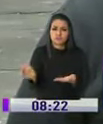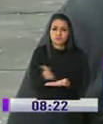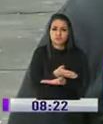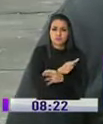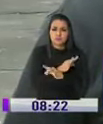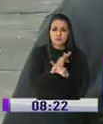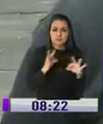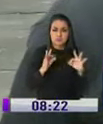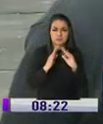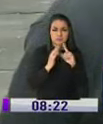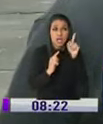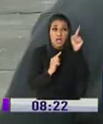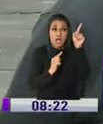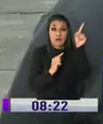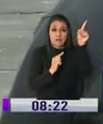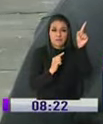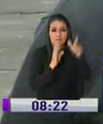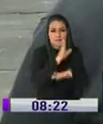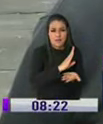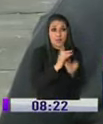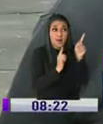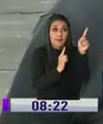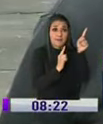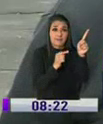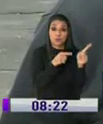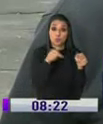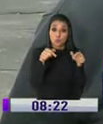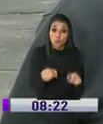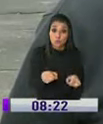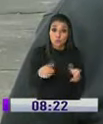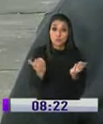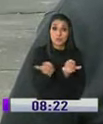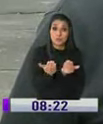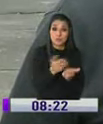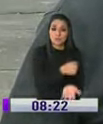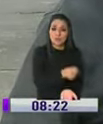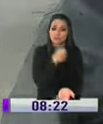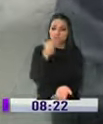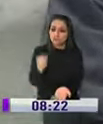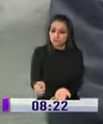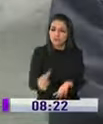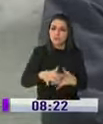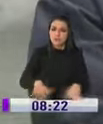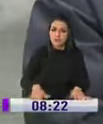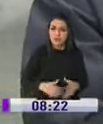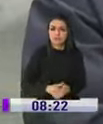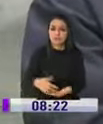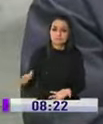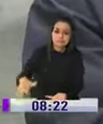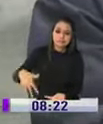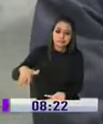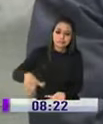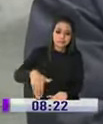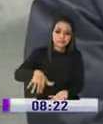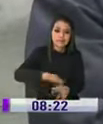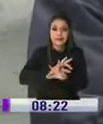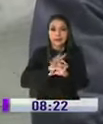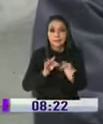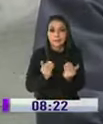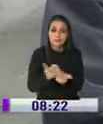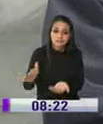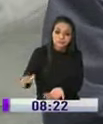de arriba, de acá te han dicho, por favor, cuando vengan los basureros, saquen la basura. Toca estar recogiendo la basura, amontonando cada